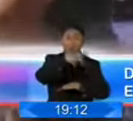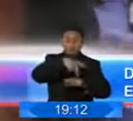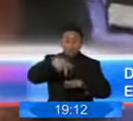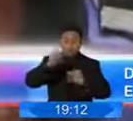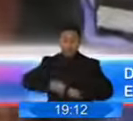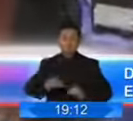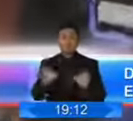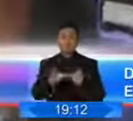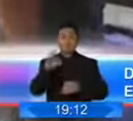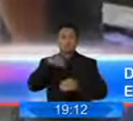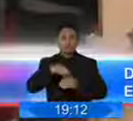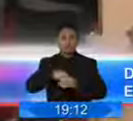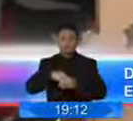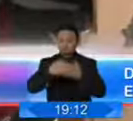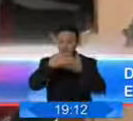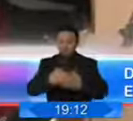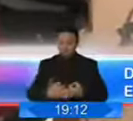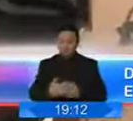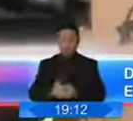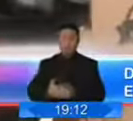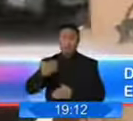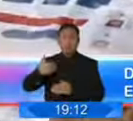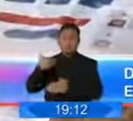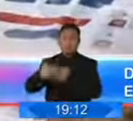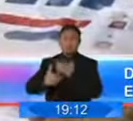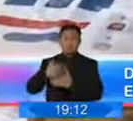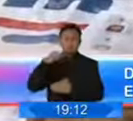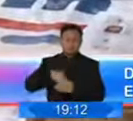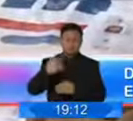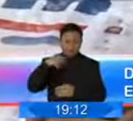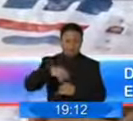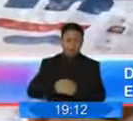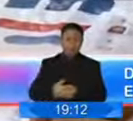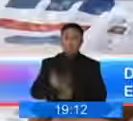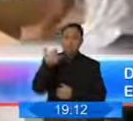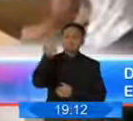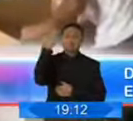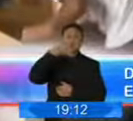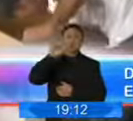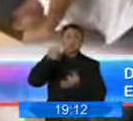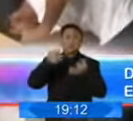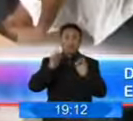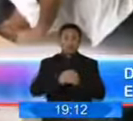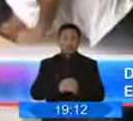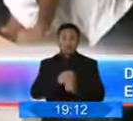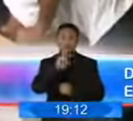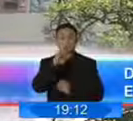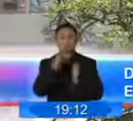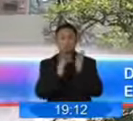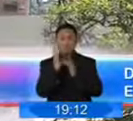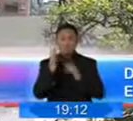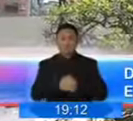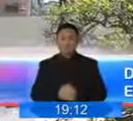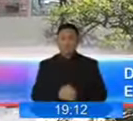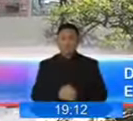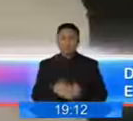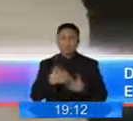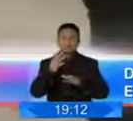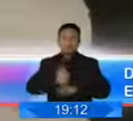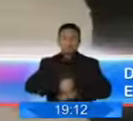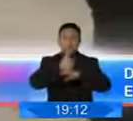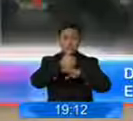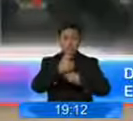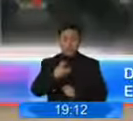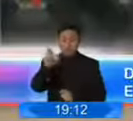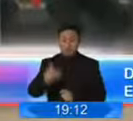obtener el certificado de votación definitivo de los procesos electorales que se llevaron a cabo el pasado 19 de febrero y 2 de abril. Según las autoridades,